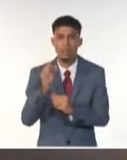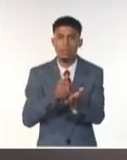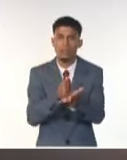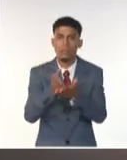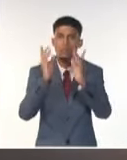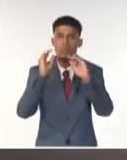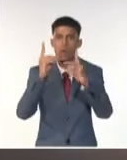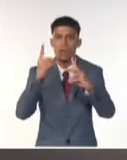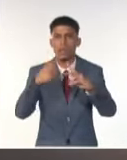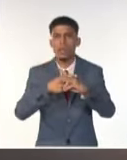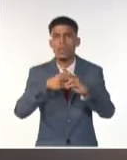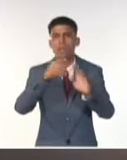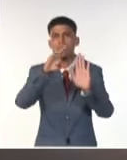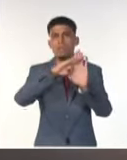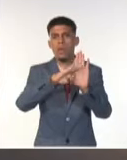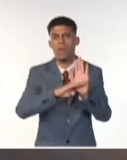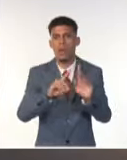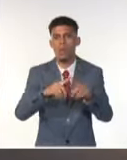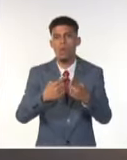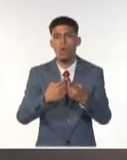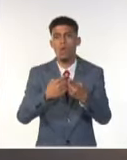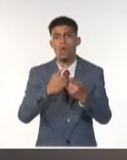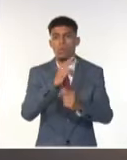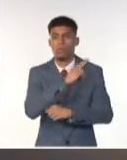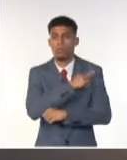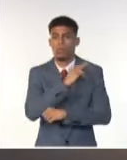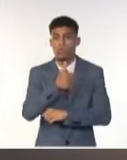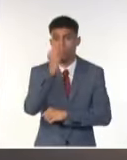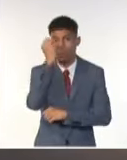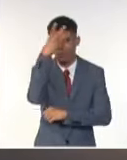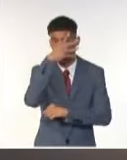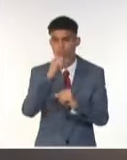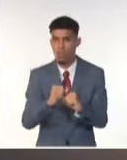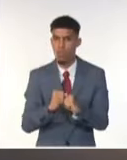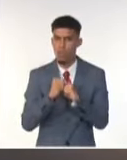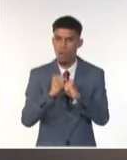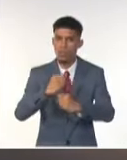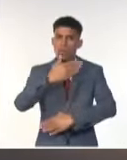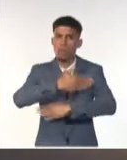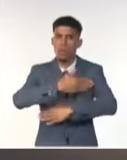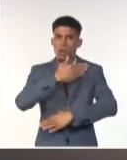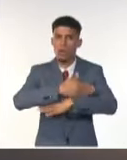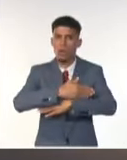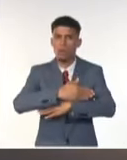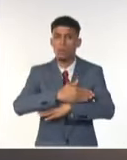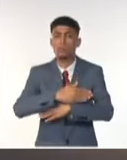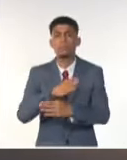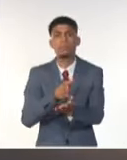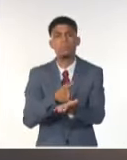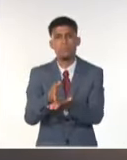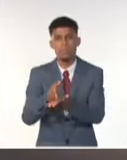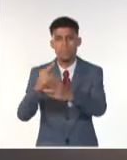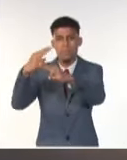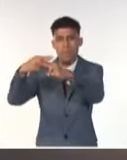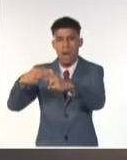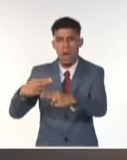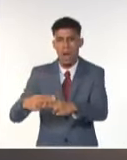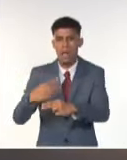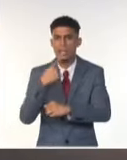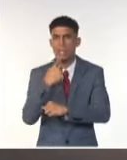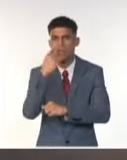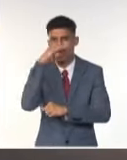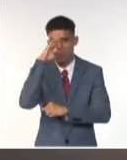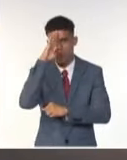medidas implementadas por la administración Trump, fue de reforzar el bloqueo y nos mantienen en la lista de países supuestos patrocinadores del